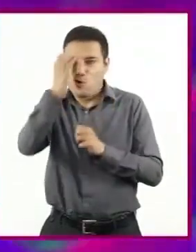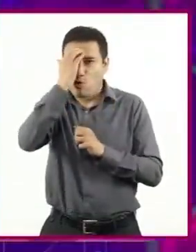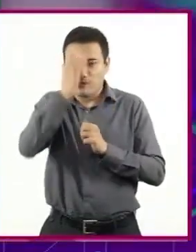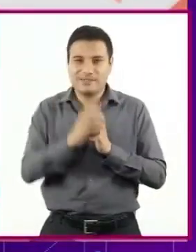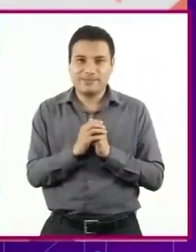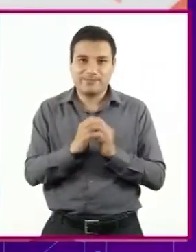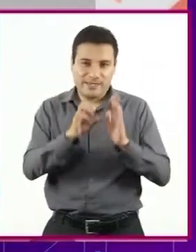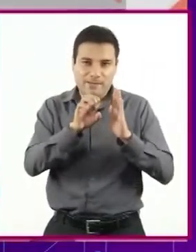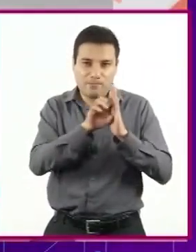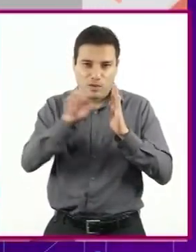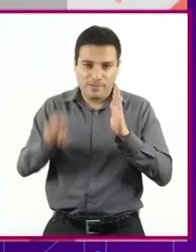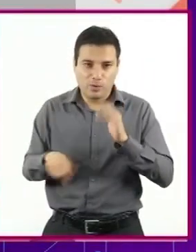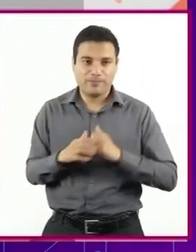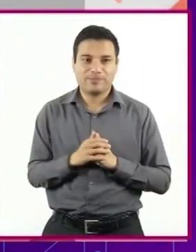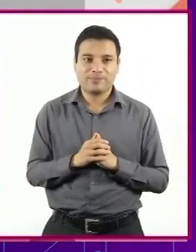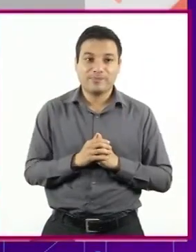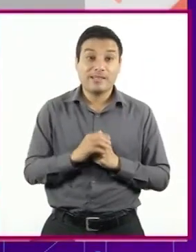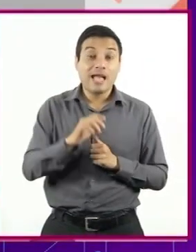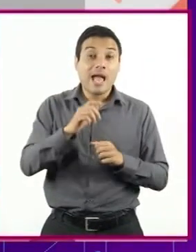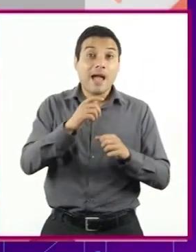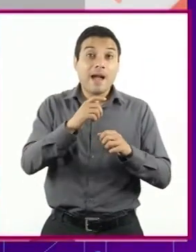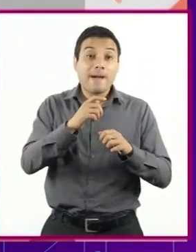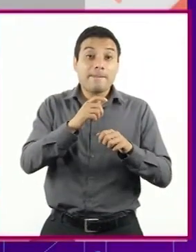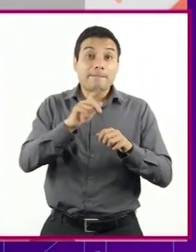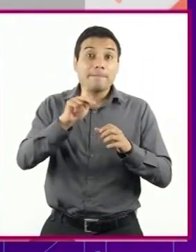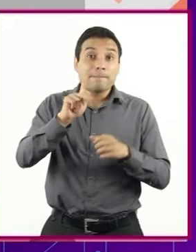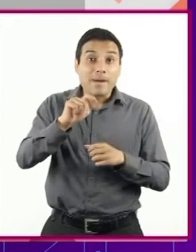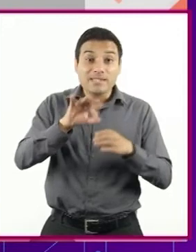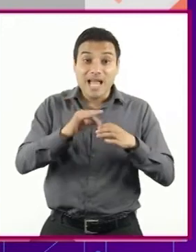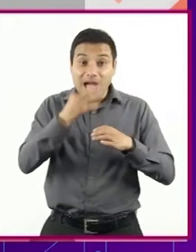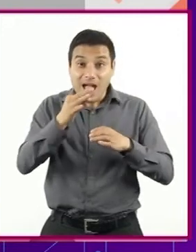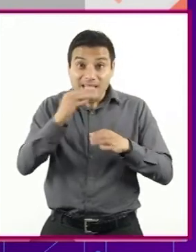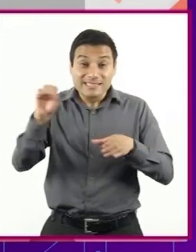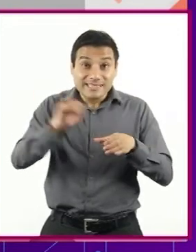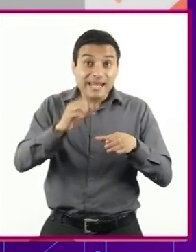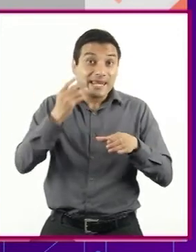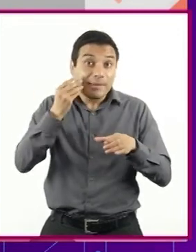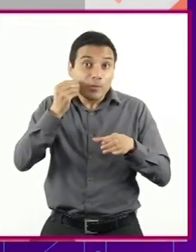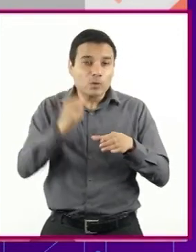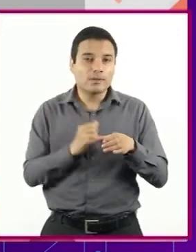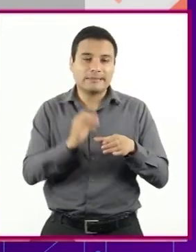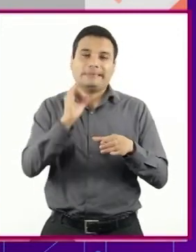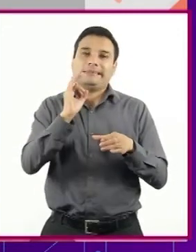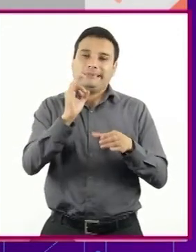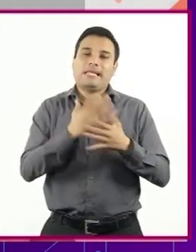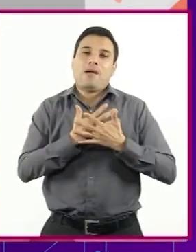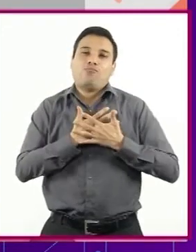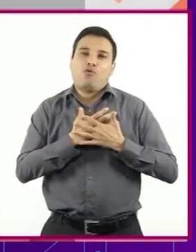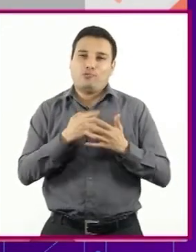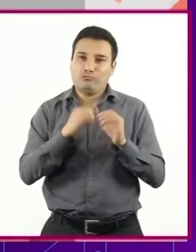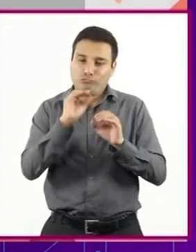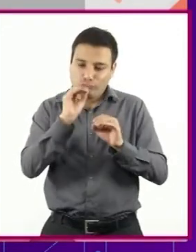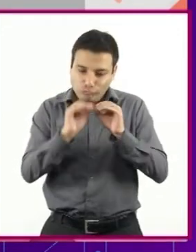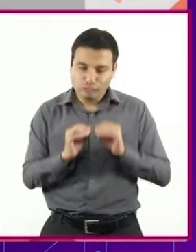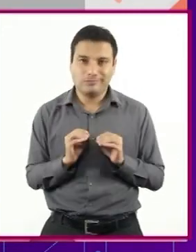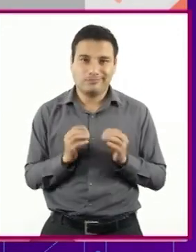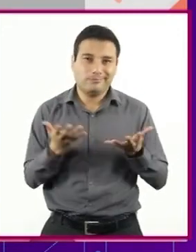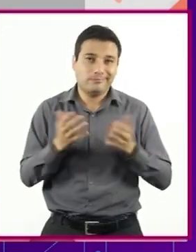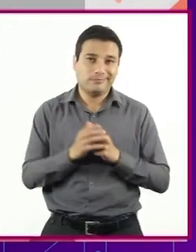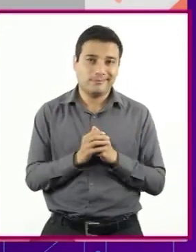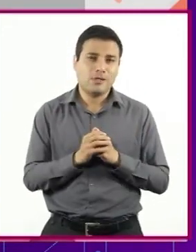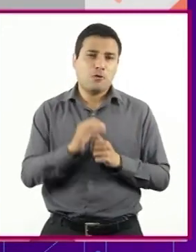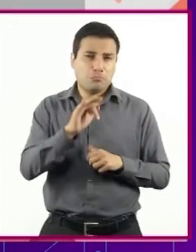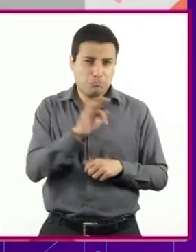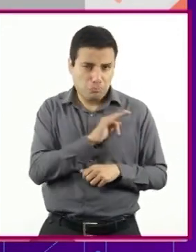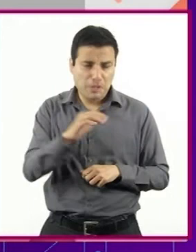de papas fritas con sal y limón, llévele que están hechas con mucho amor. Llévese sus papas, ya sea con